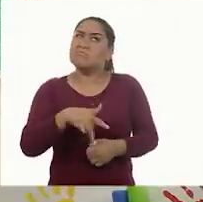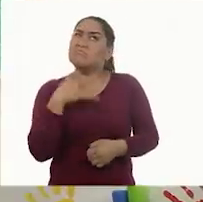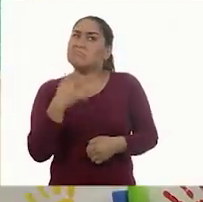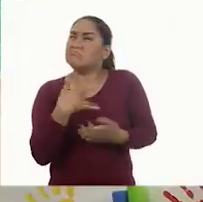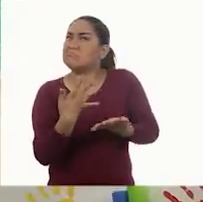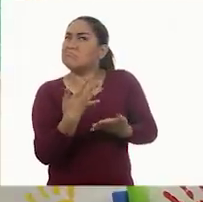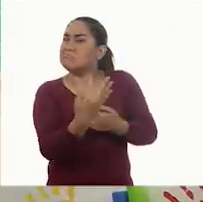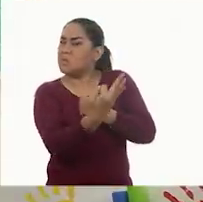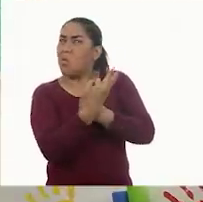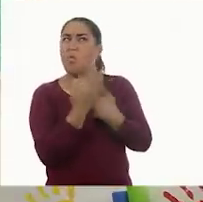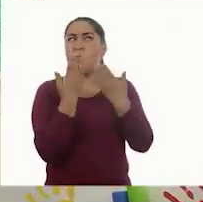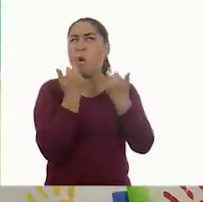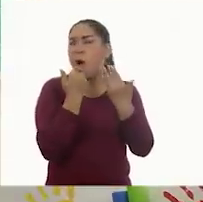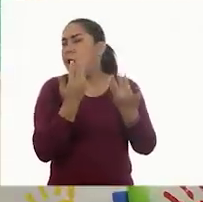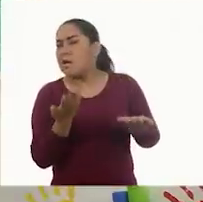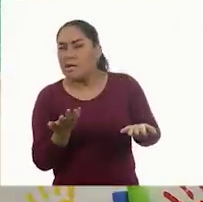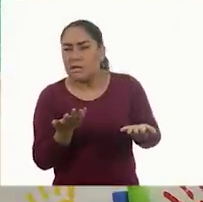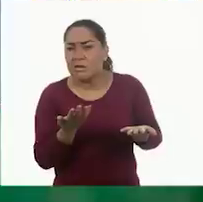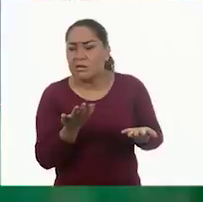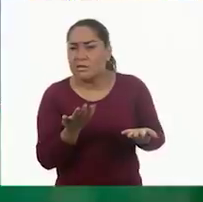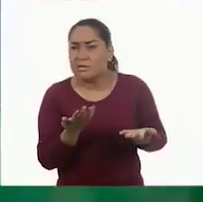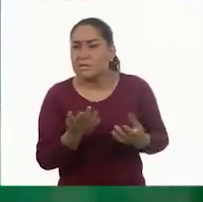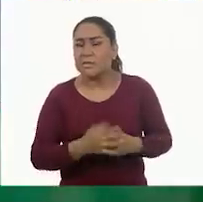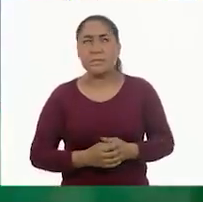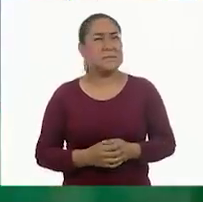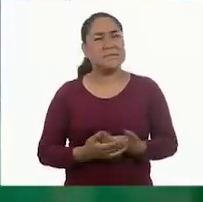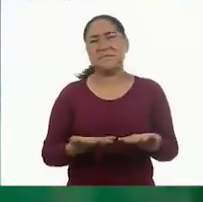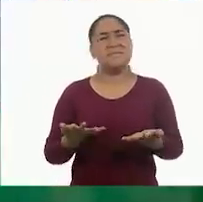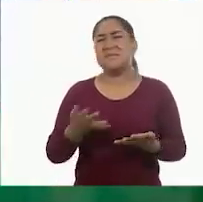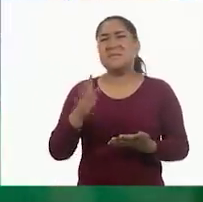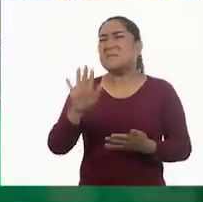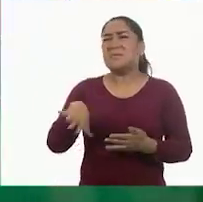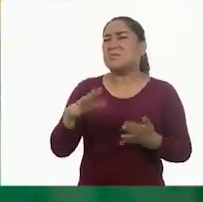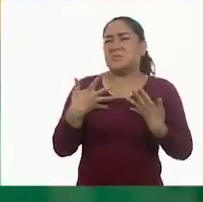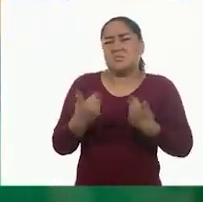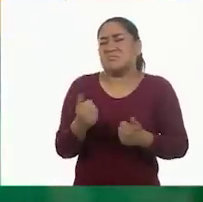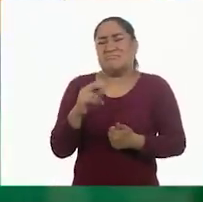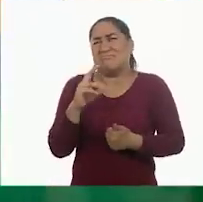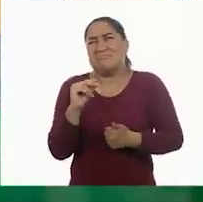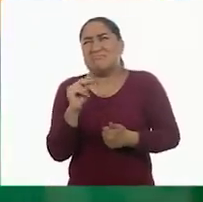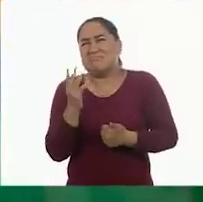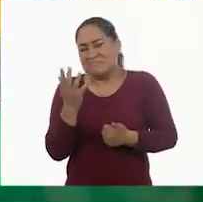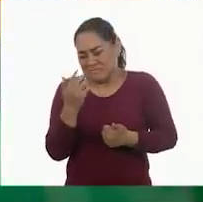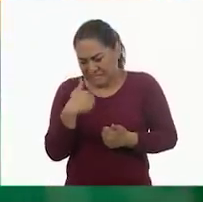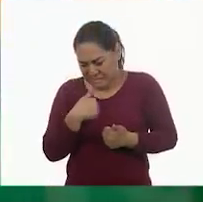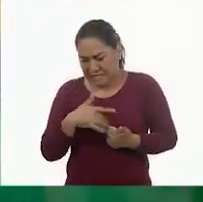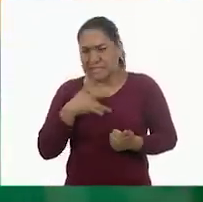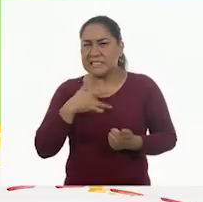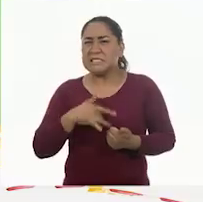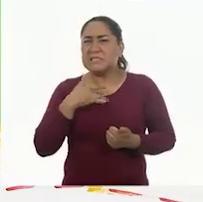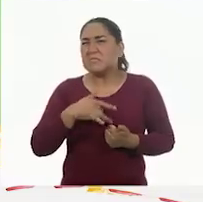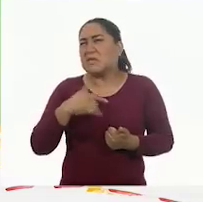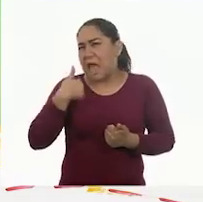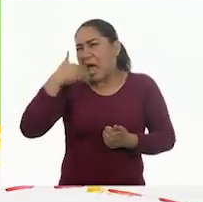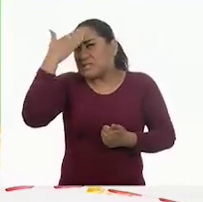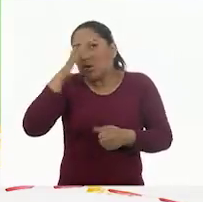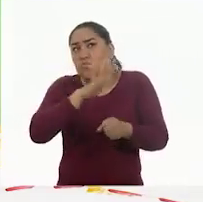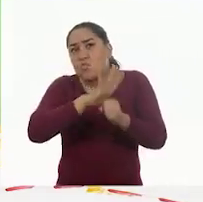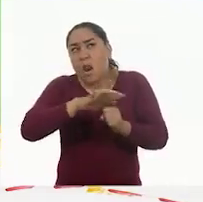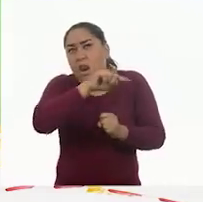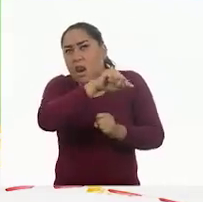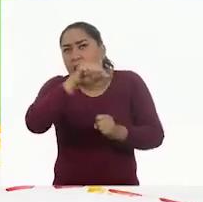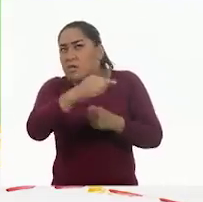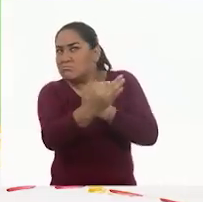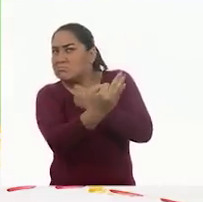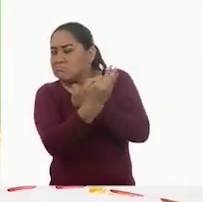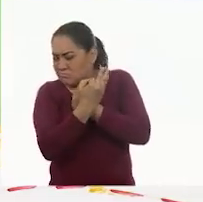protegidos. Pues, no entiendo muy bien. Sí sé que creo que pues alguien nos tiene que proteger, pero